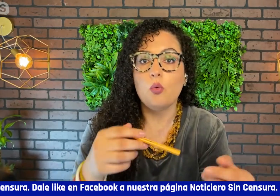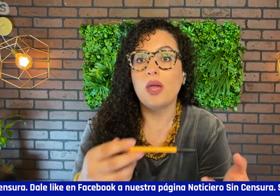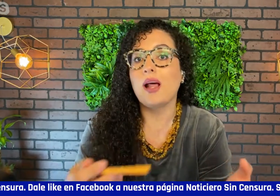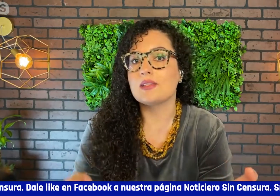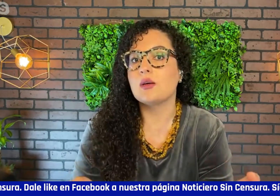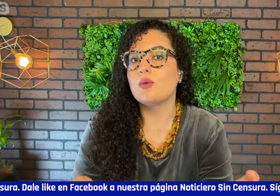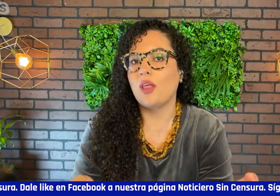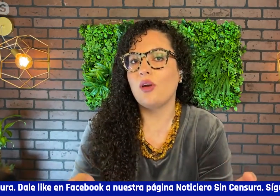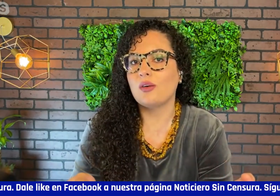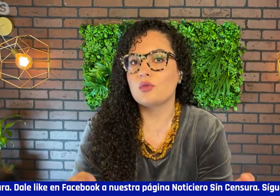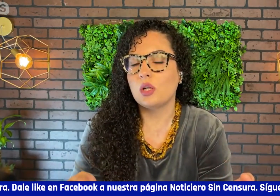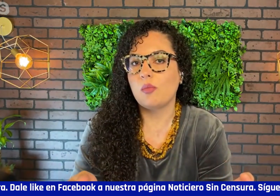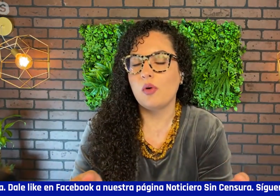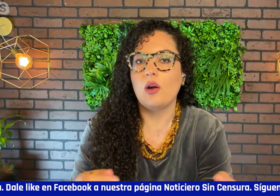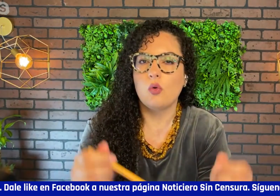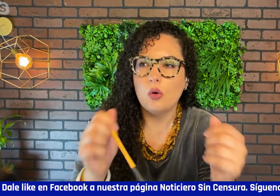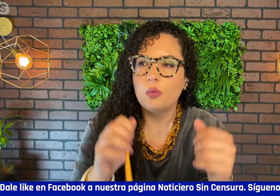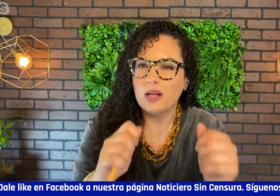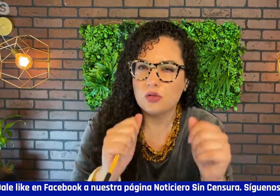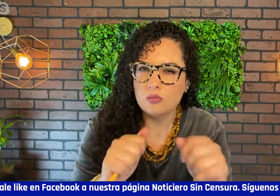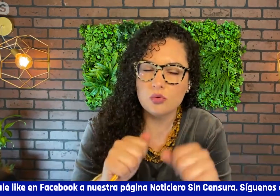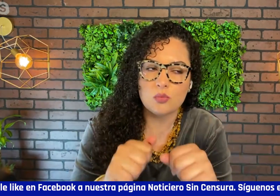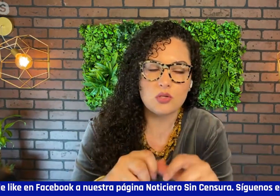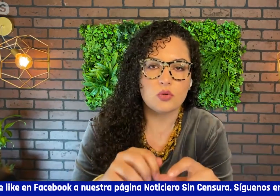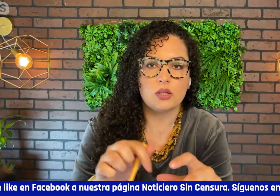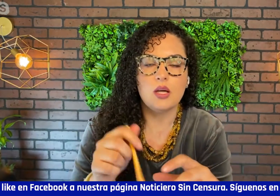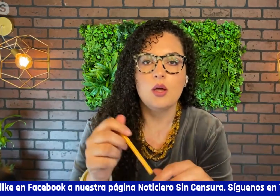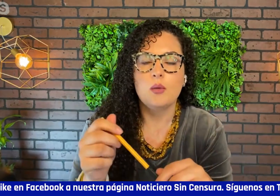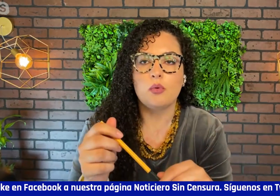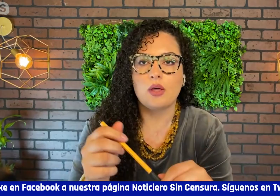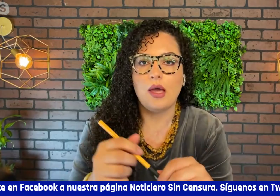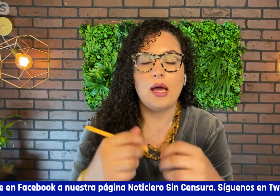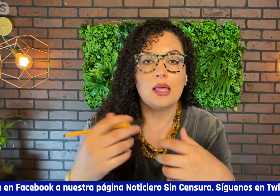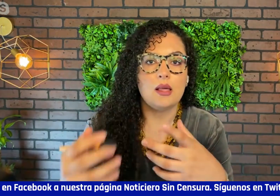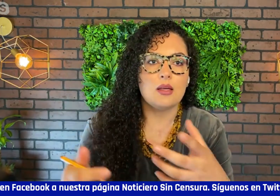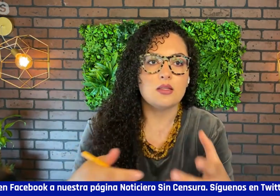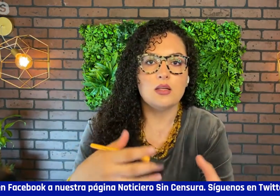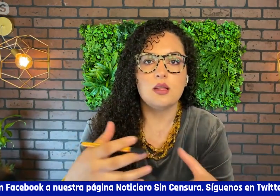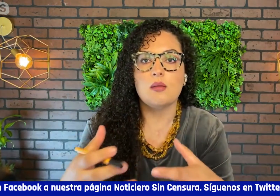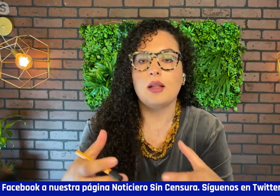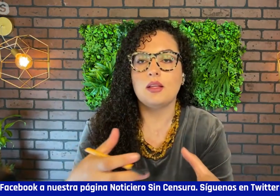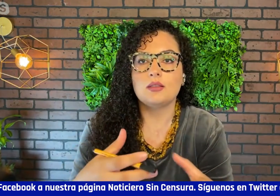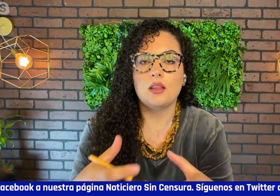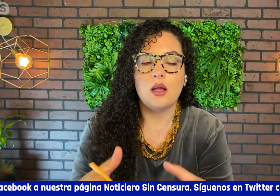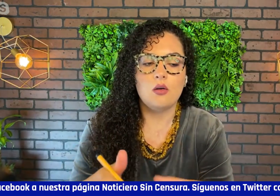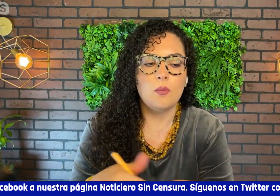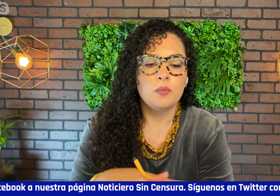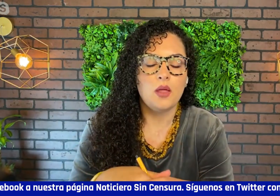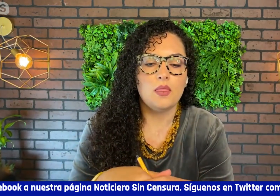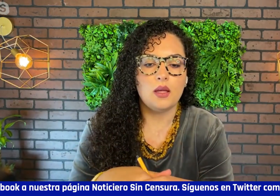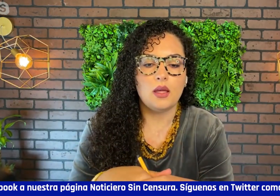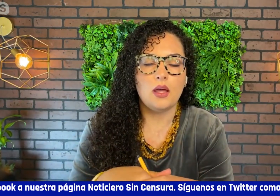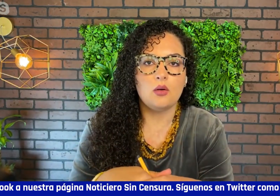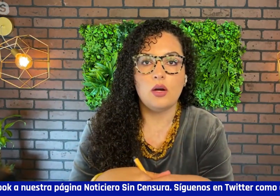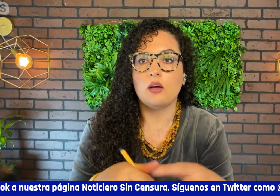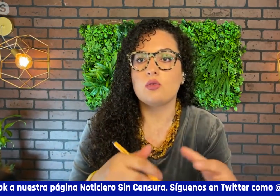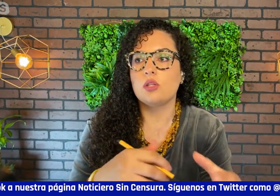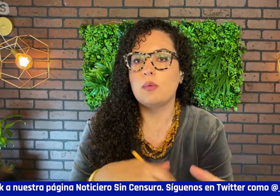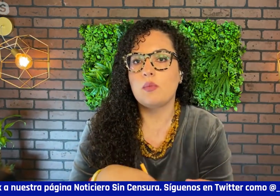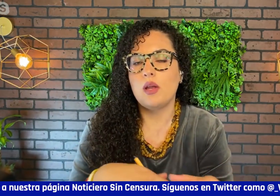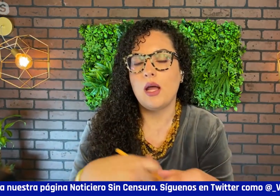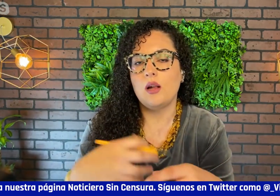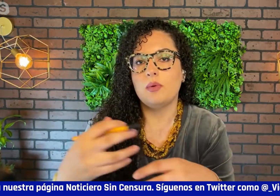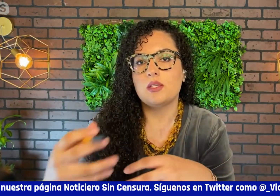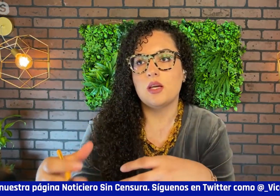popular hubiera asegurado la consulta popular, lo cual hubiera sido mucho más fuerte, porque aquí está este debate, este diálogo, de que con la